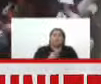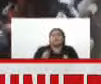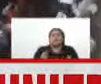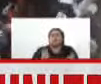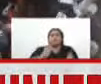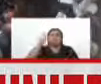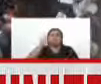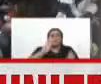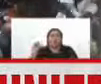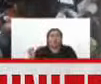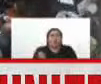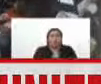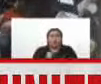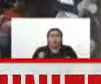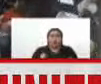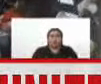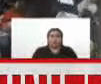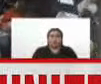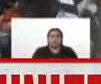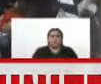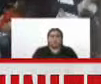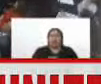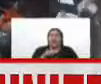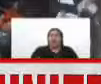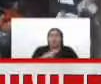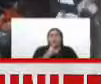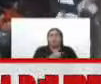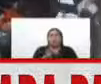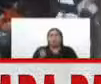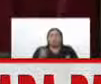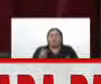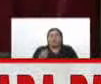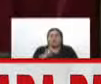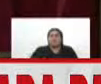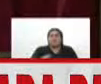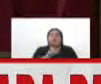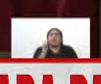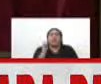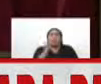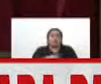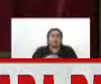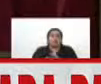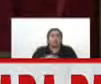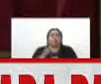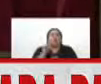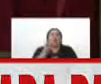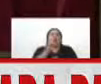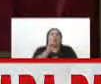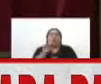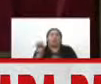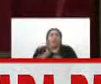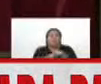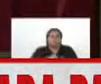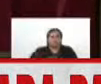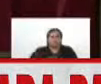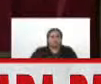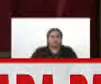inconstitucionalidad porque es por el instrumento, porque es por DNU y eso tiene que ser materia